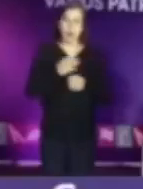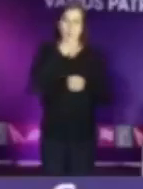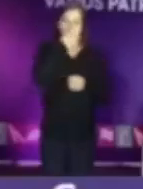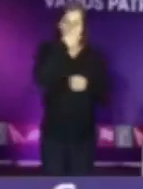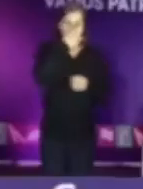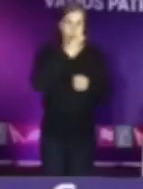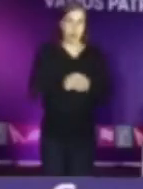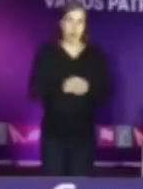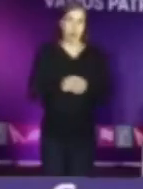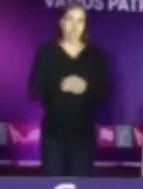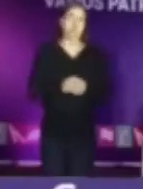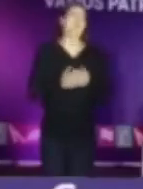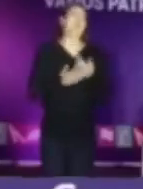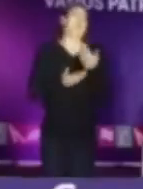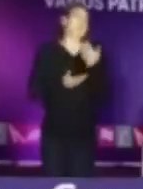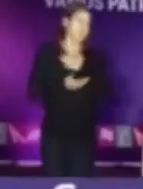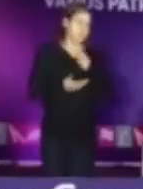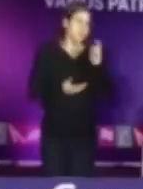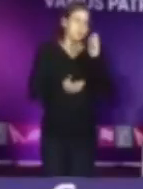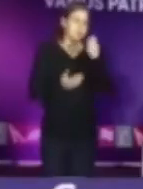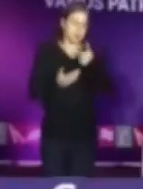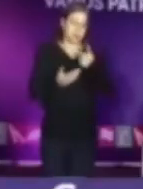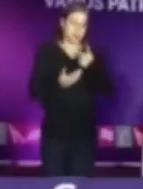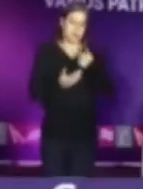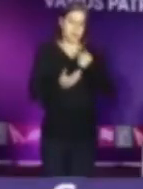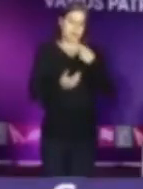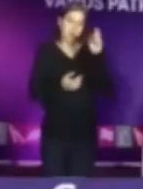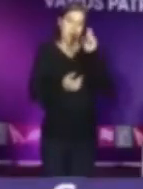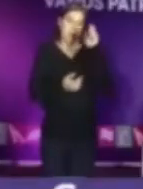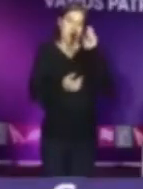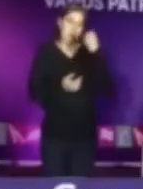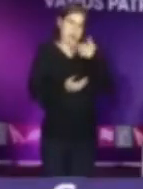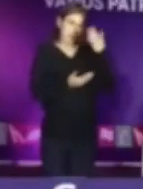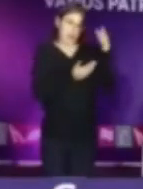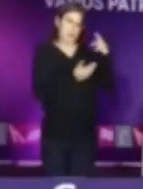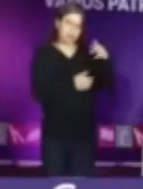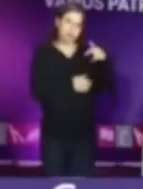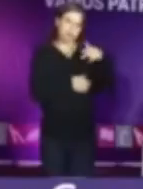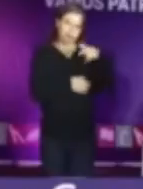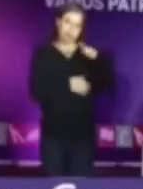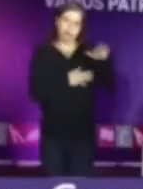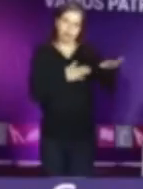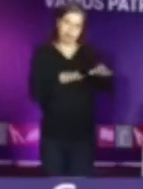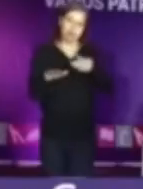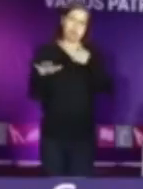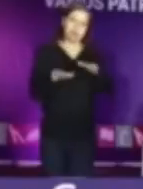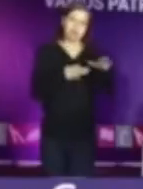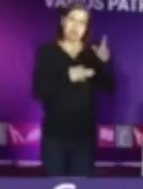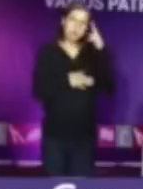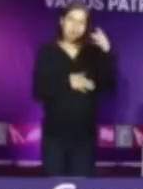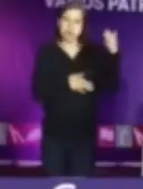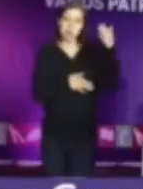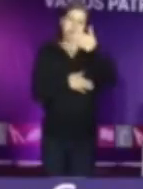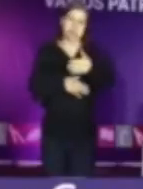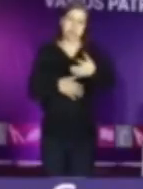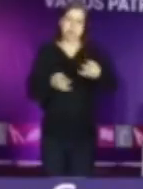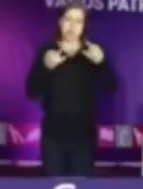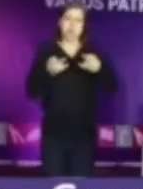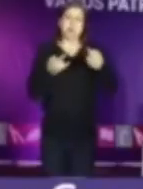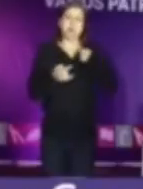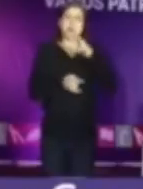Ahora que venía caminando rumbo al Zócalo, veía yo un sinnúmero de